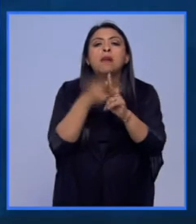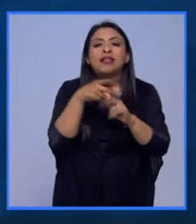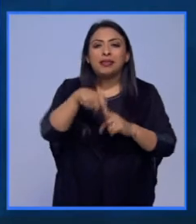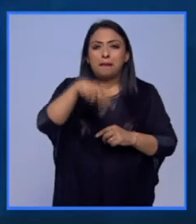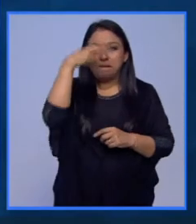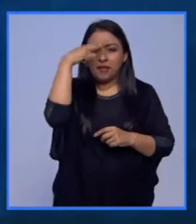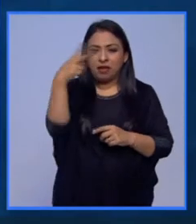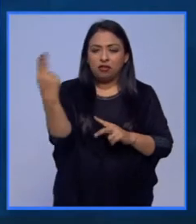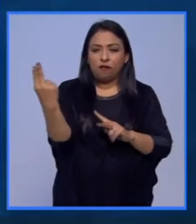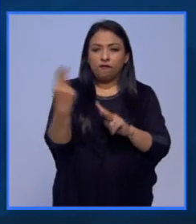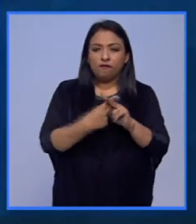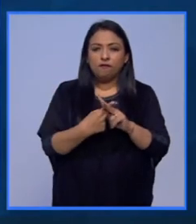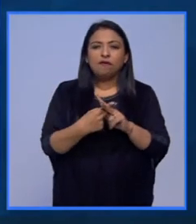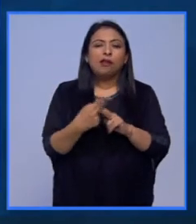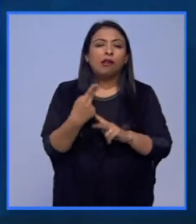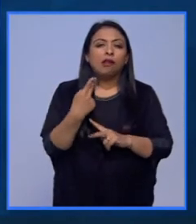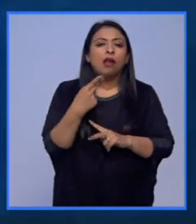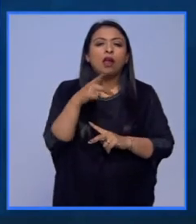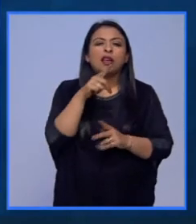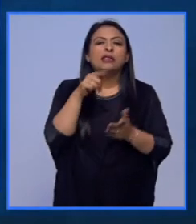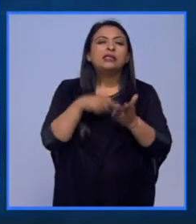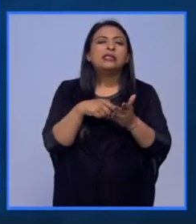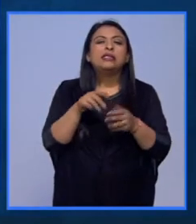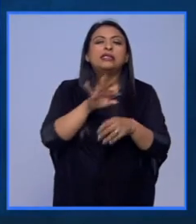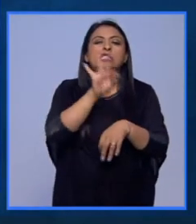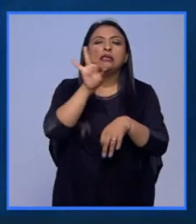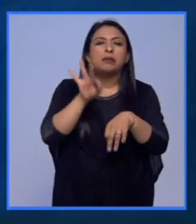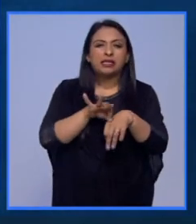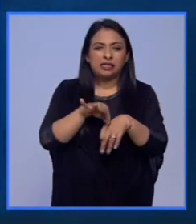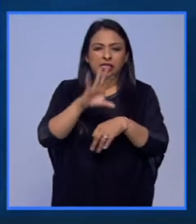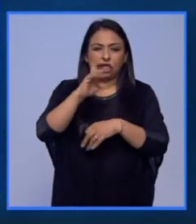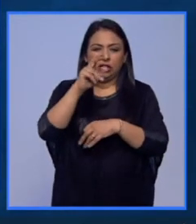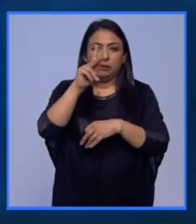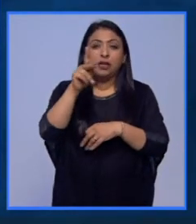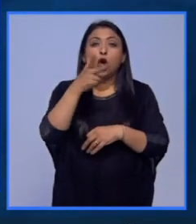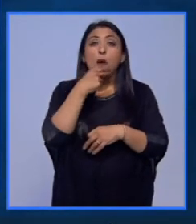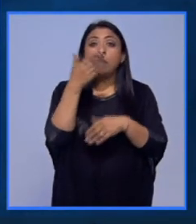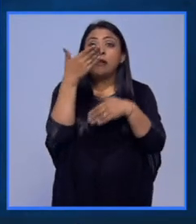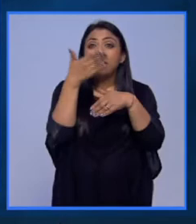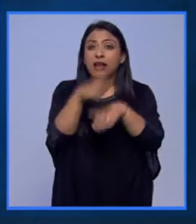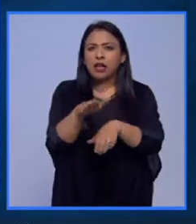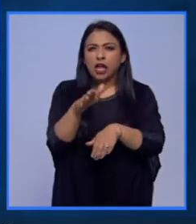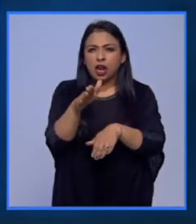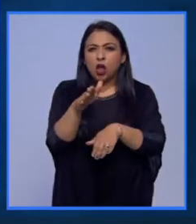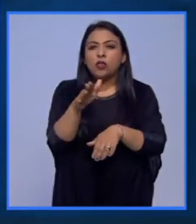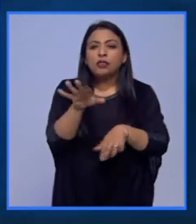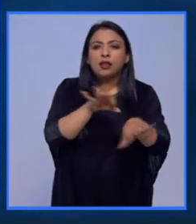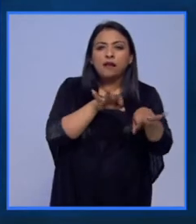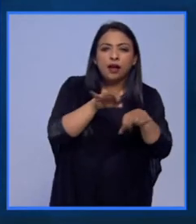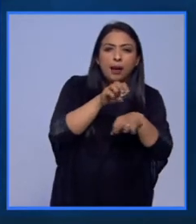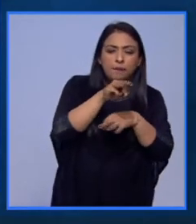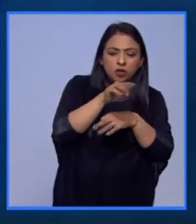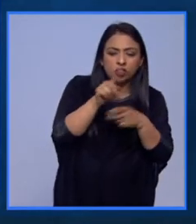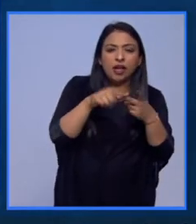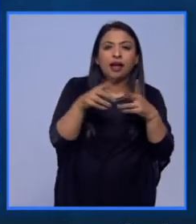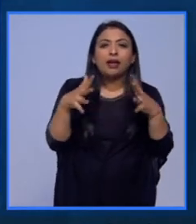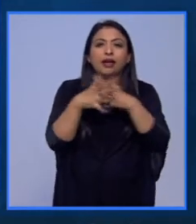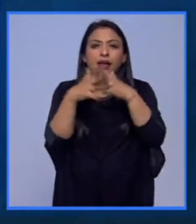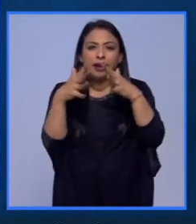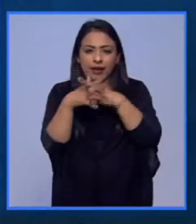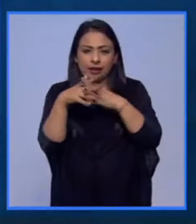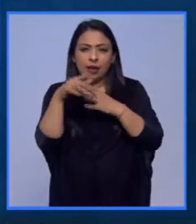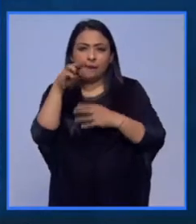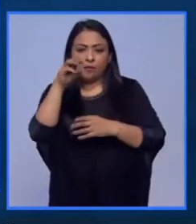México, en cerca de Chilpancingo, un banquero muy famoso que trabajaba al mismo tiempo para el Mossad y para la guerrilla de los